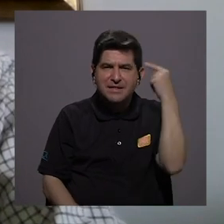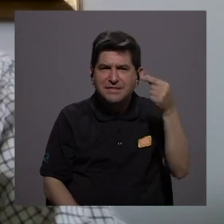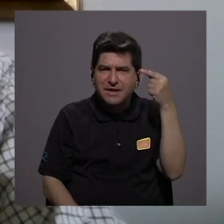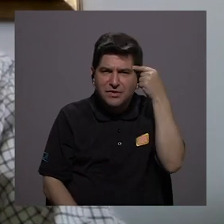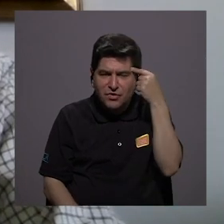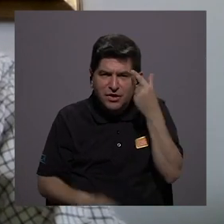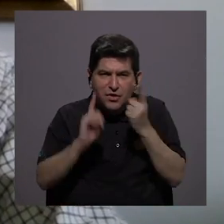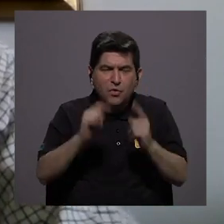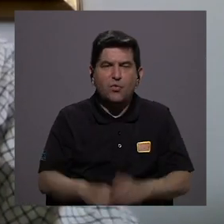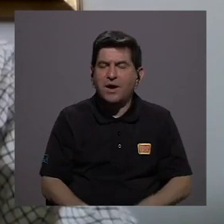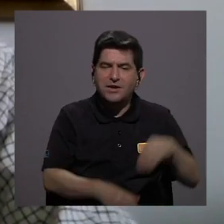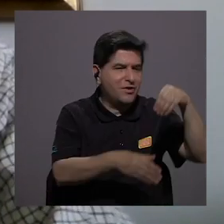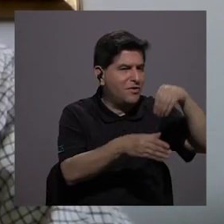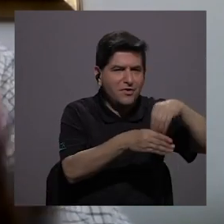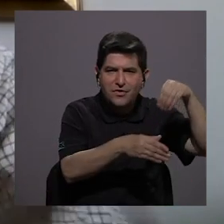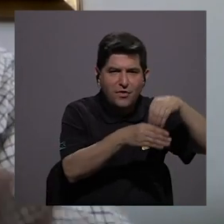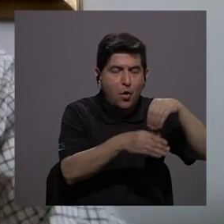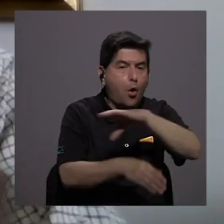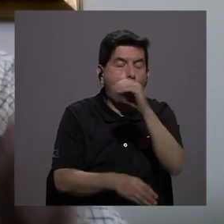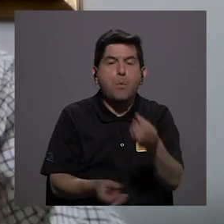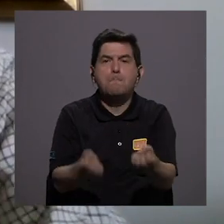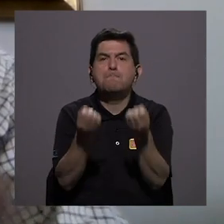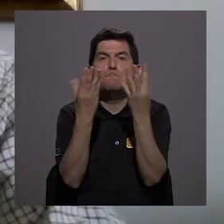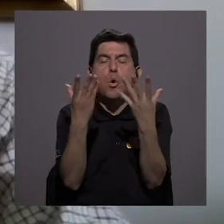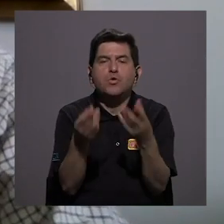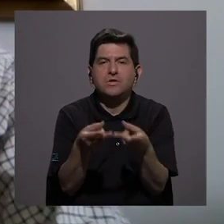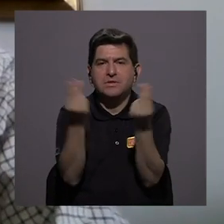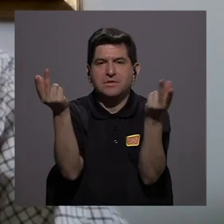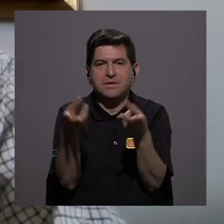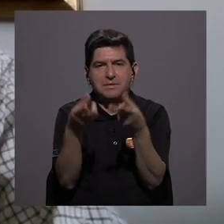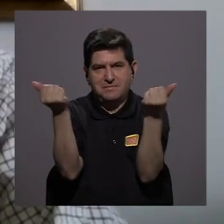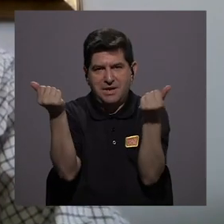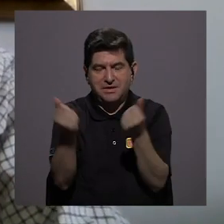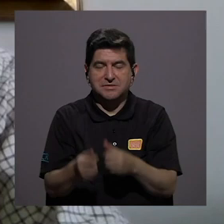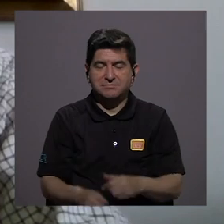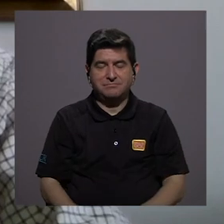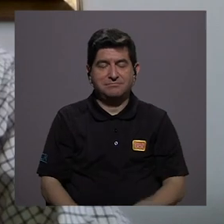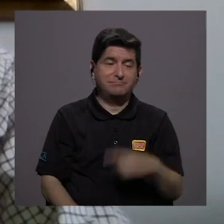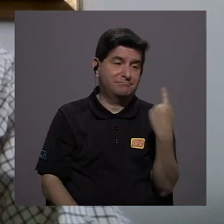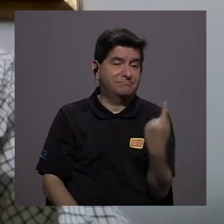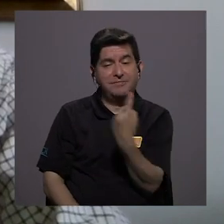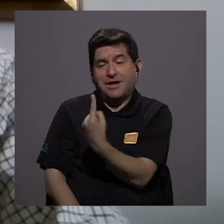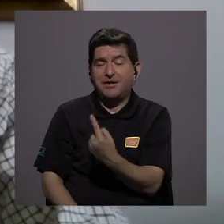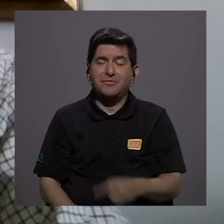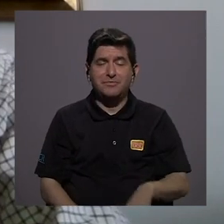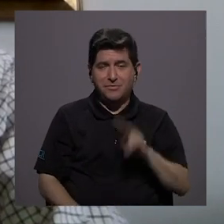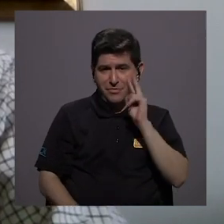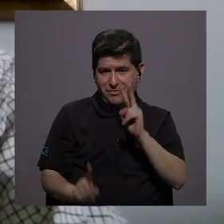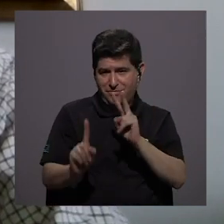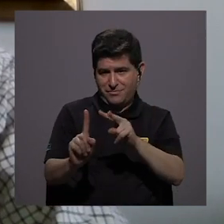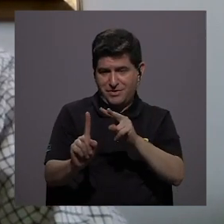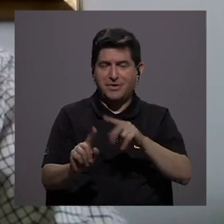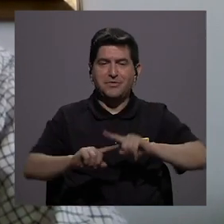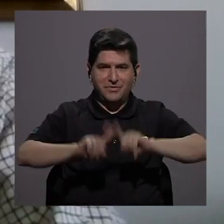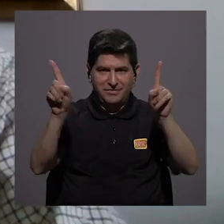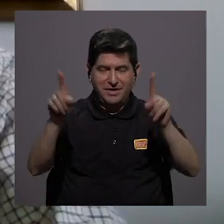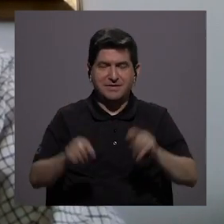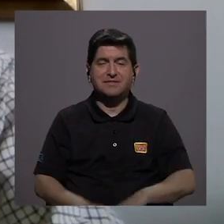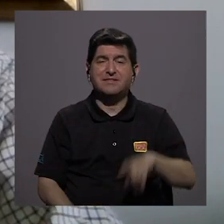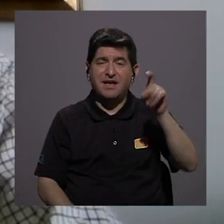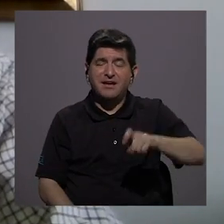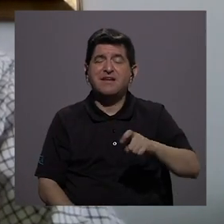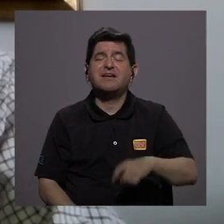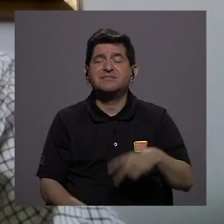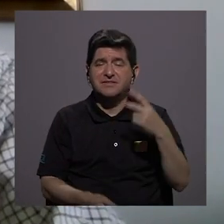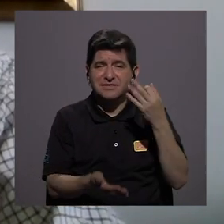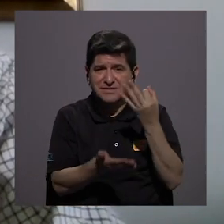de insuficiencia de ingresos o de exceso de gastos, cada uno lo pone de su manera, ¿no? Sí. Pero en todo caso necesitamos financiar, o hubiéramos necesitado